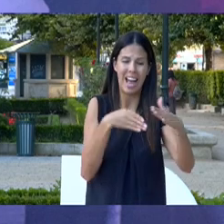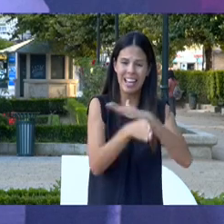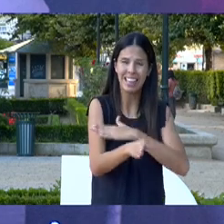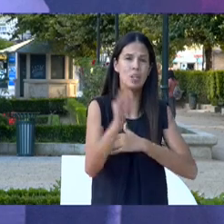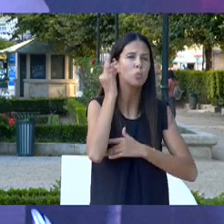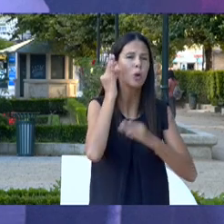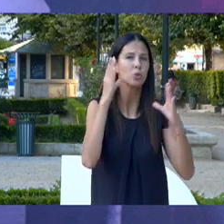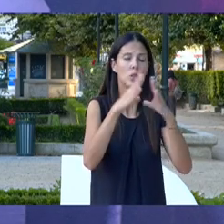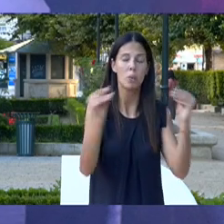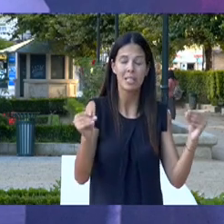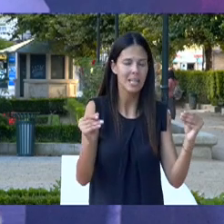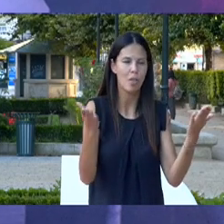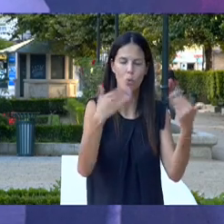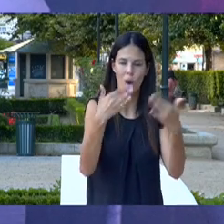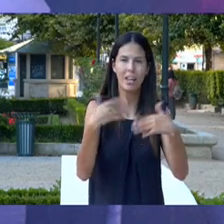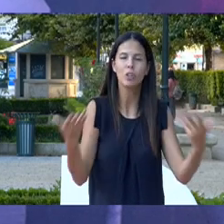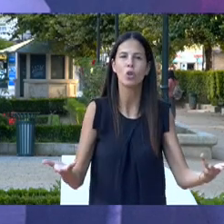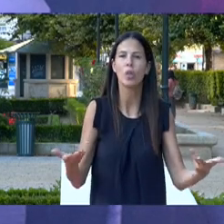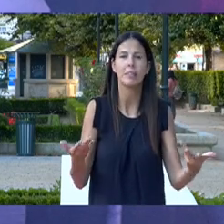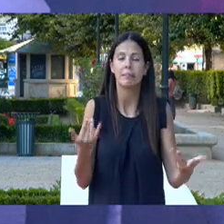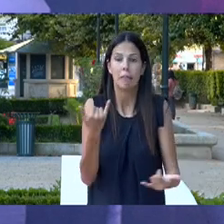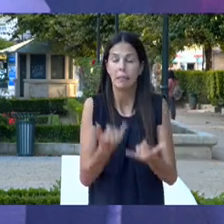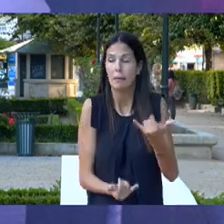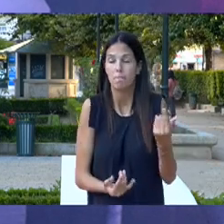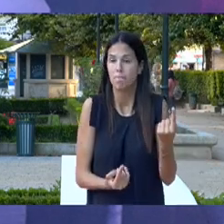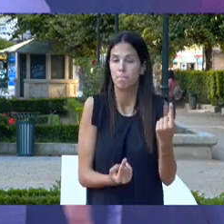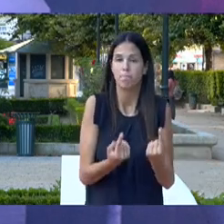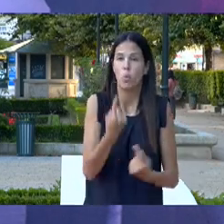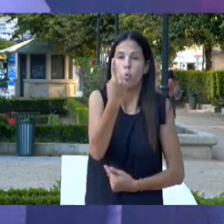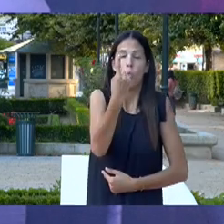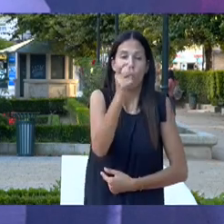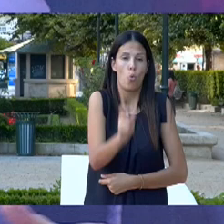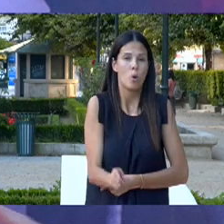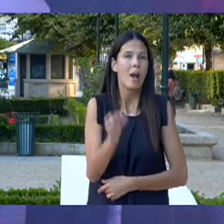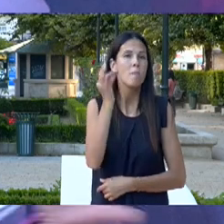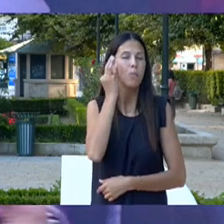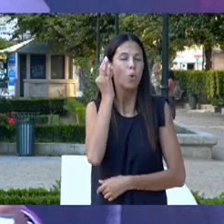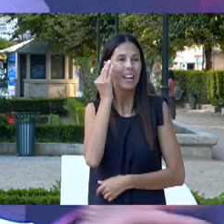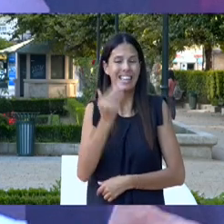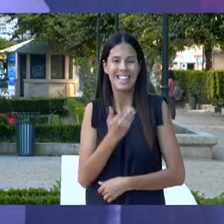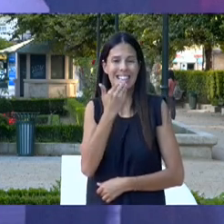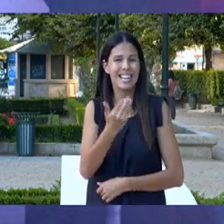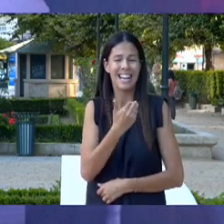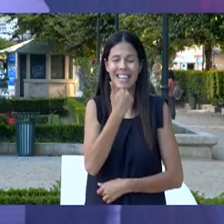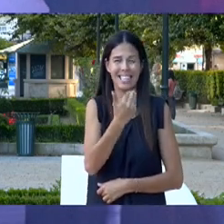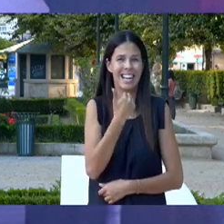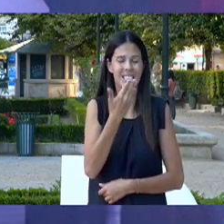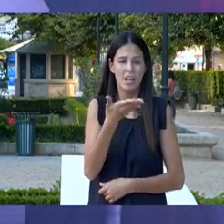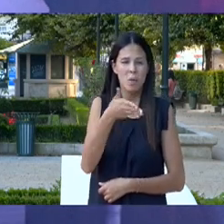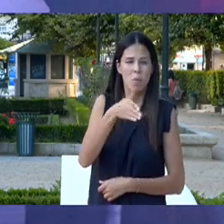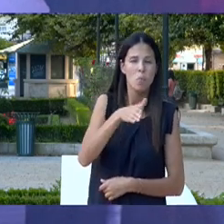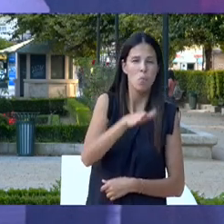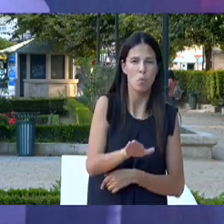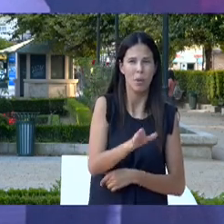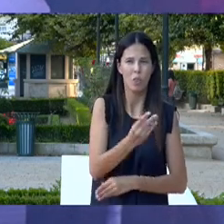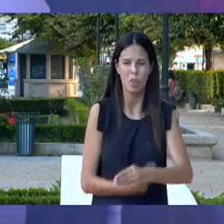mulleres á universidade. Todos coñecemos poucos, unha muller que casi morre cando nace Ernestina,